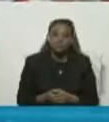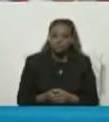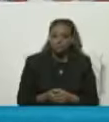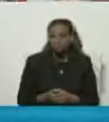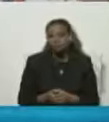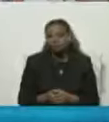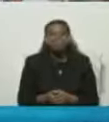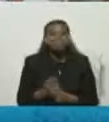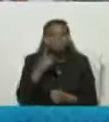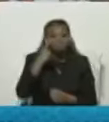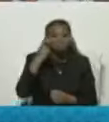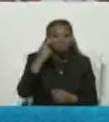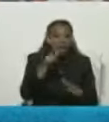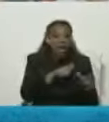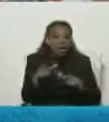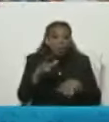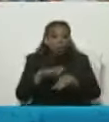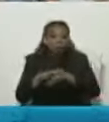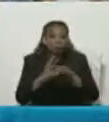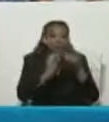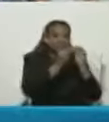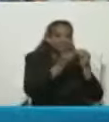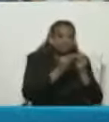A prepararse,